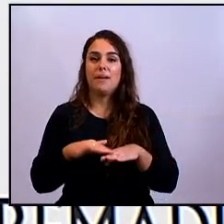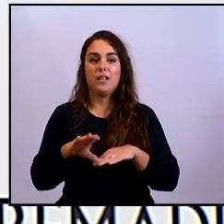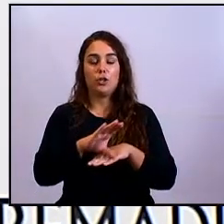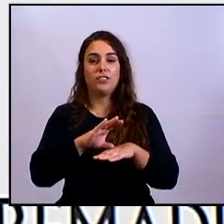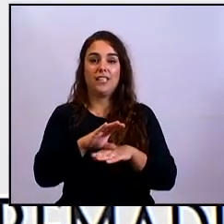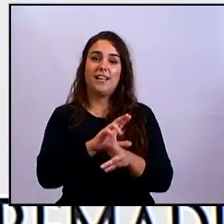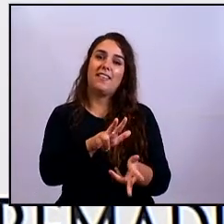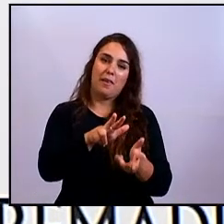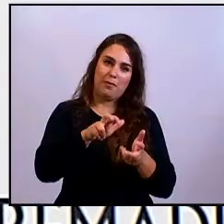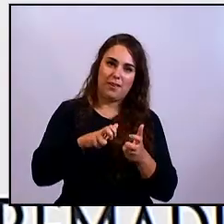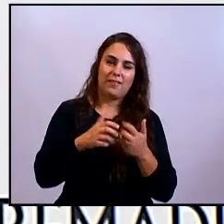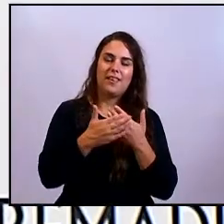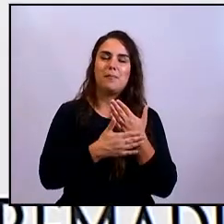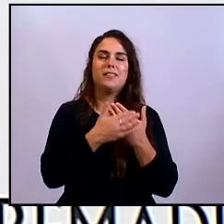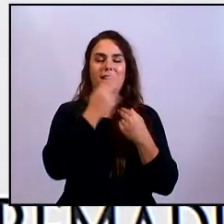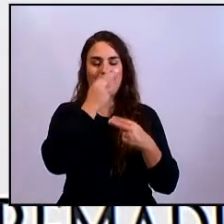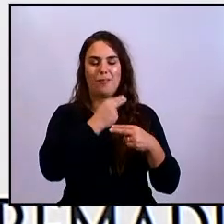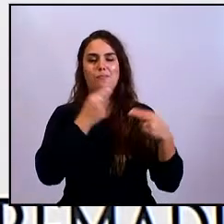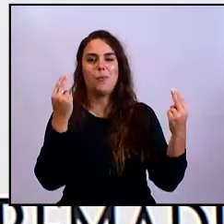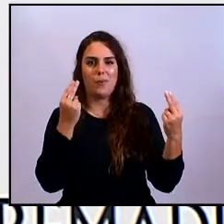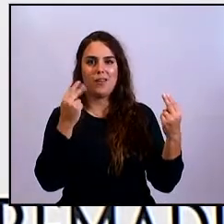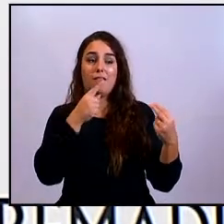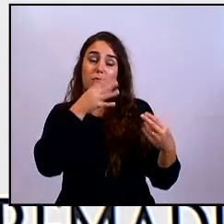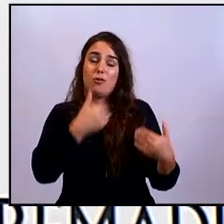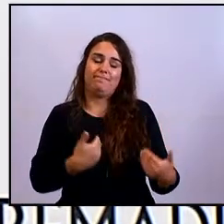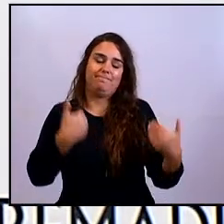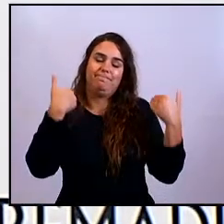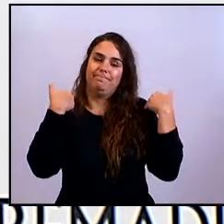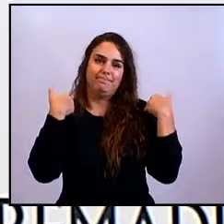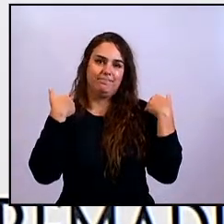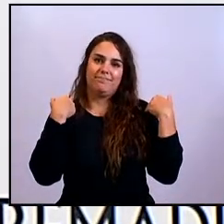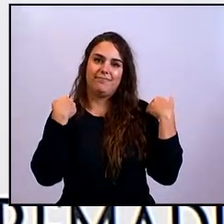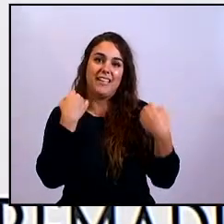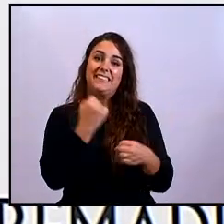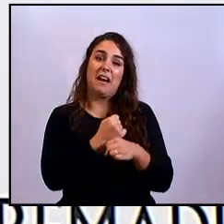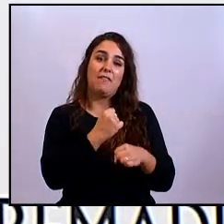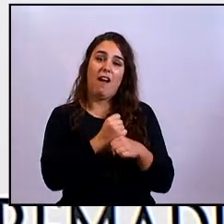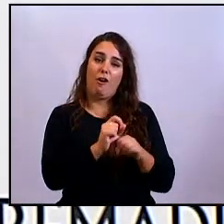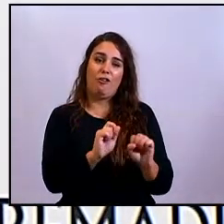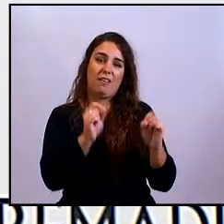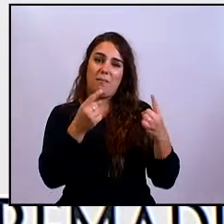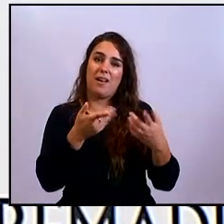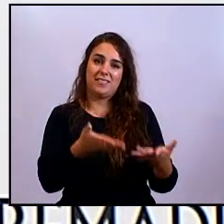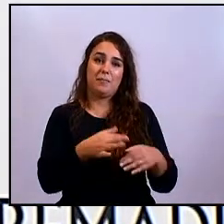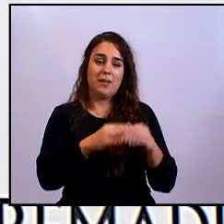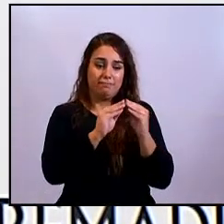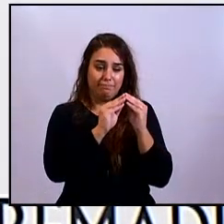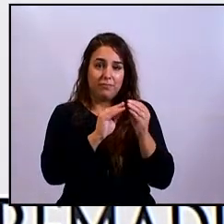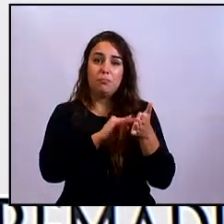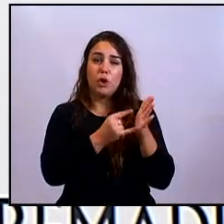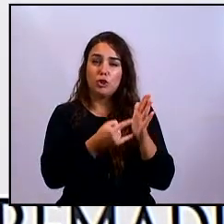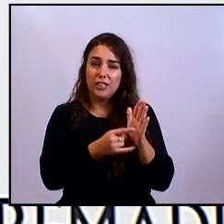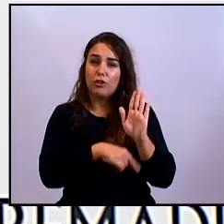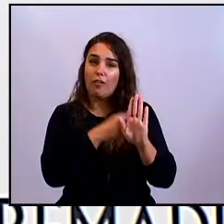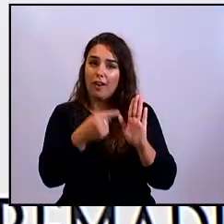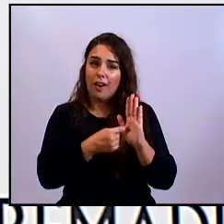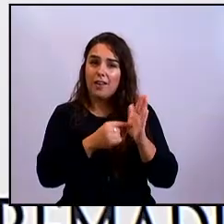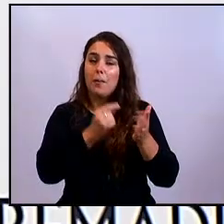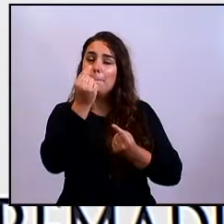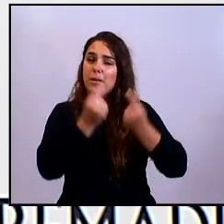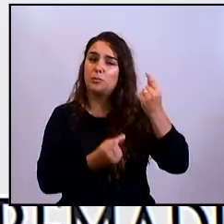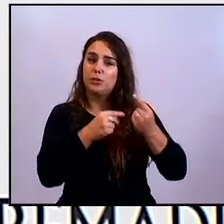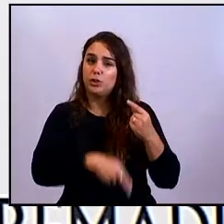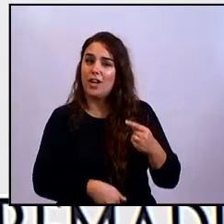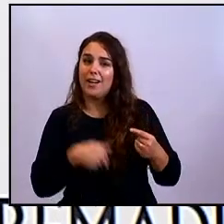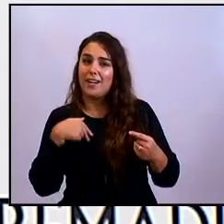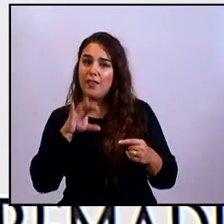de Hacienda y Administración Pública, que es la que tiene encomendada la labor de elaborar el proyecto de ley de presupuestos generales de